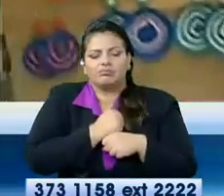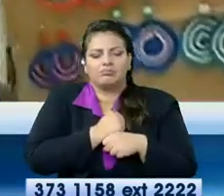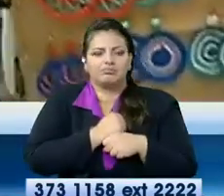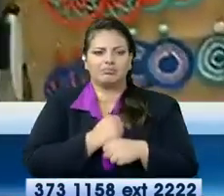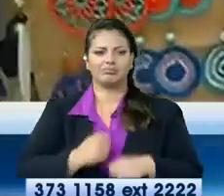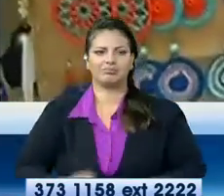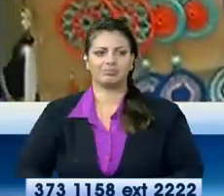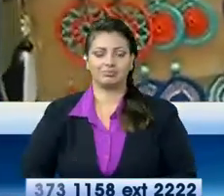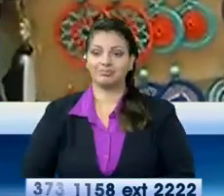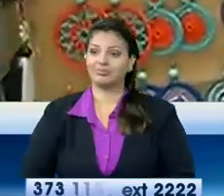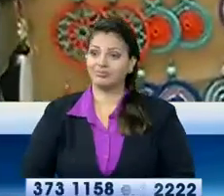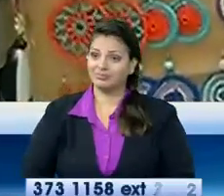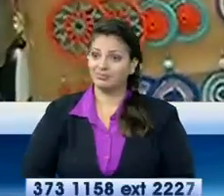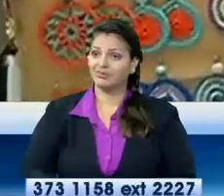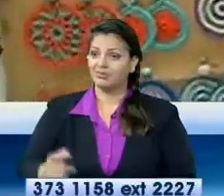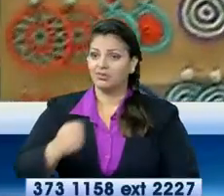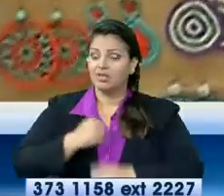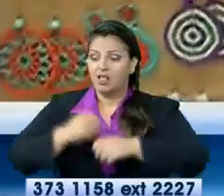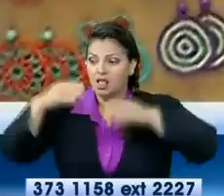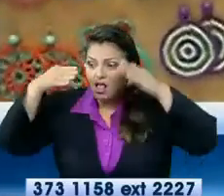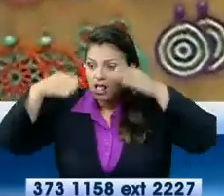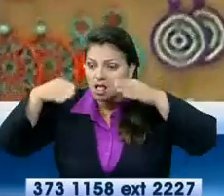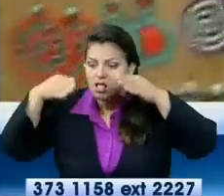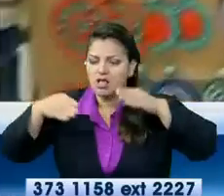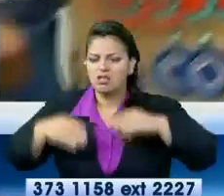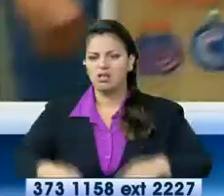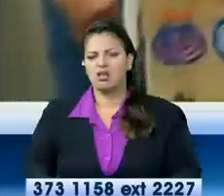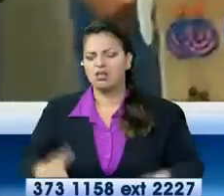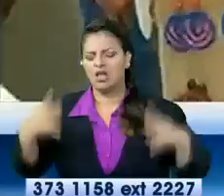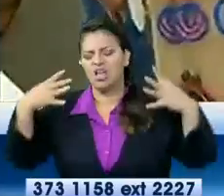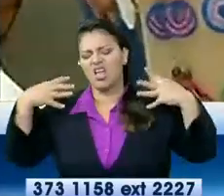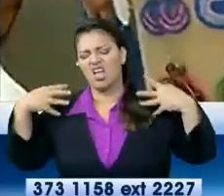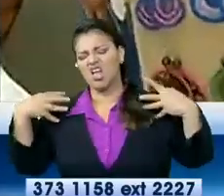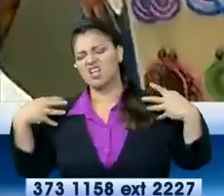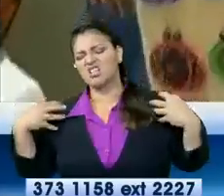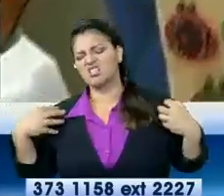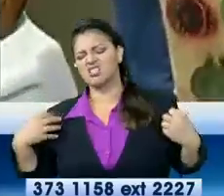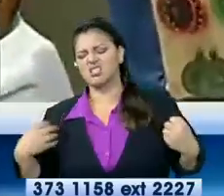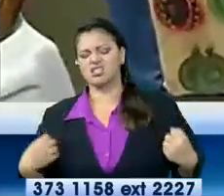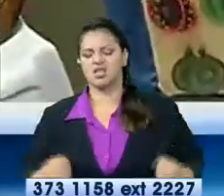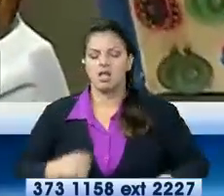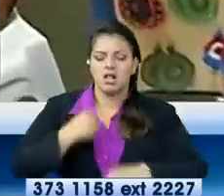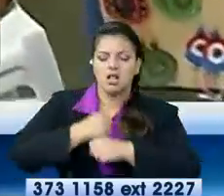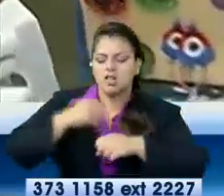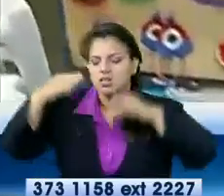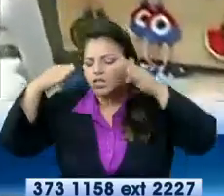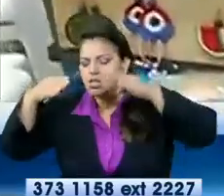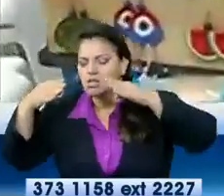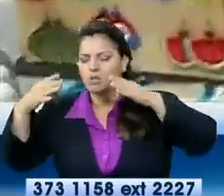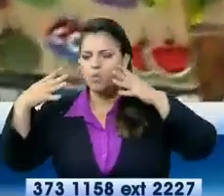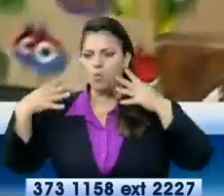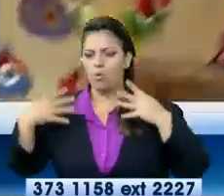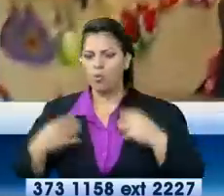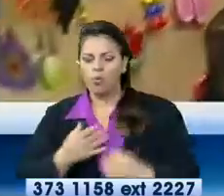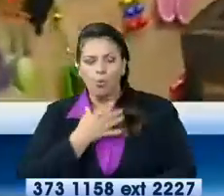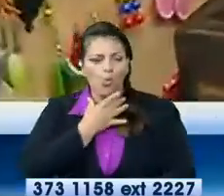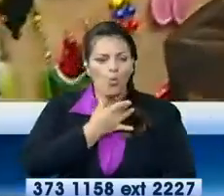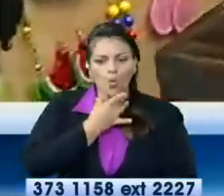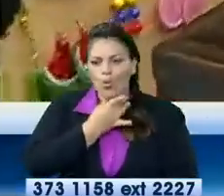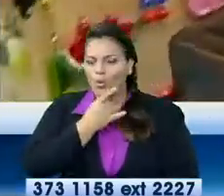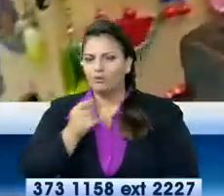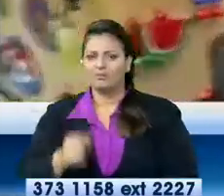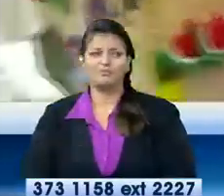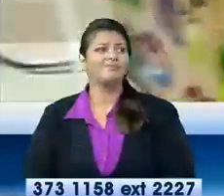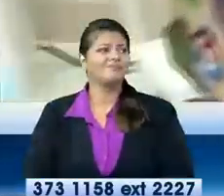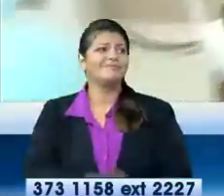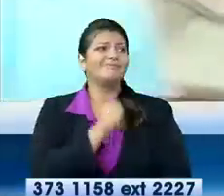muy divertido, es estresante. Exacto, nos desestresamos, mi esposo pues pasa en el taller haciendo lo que es la madera, él